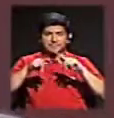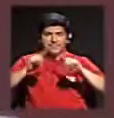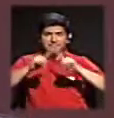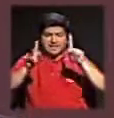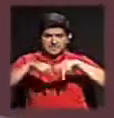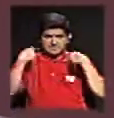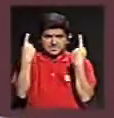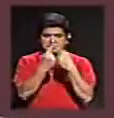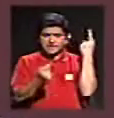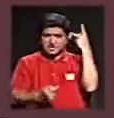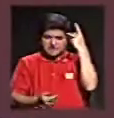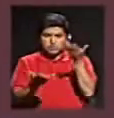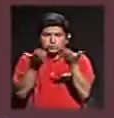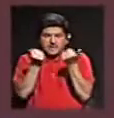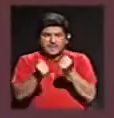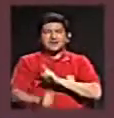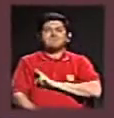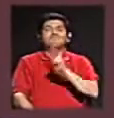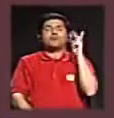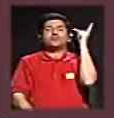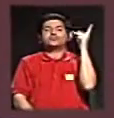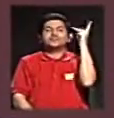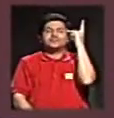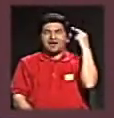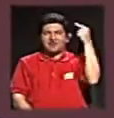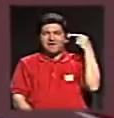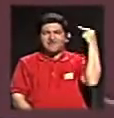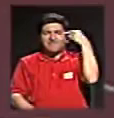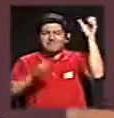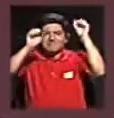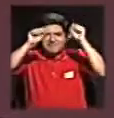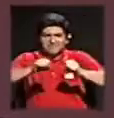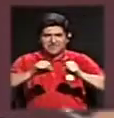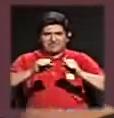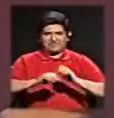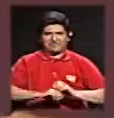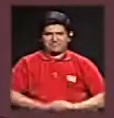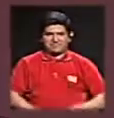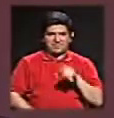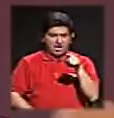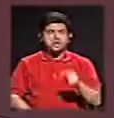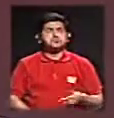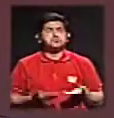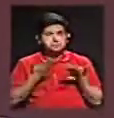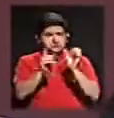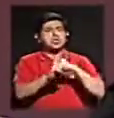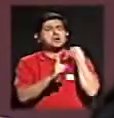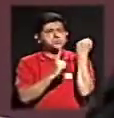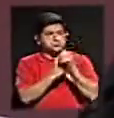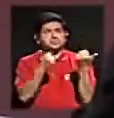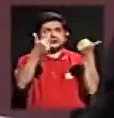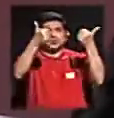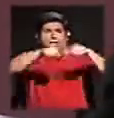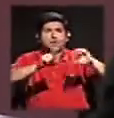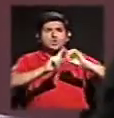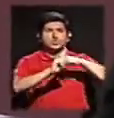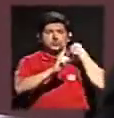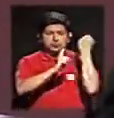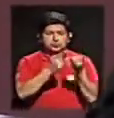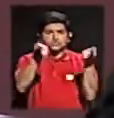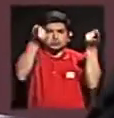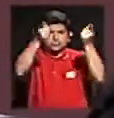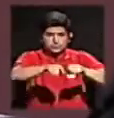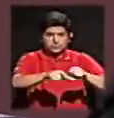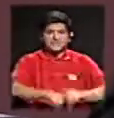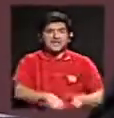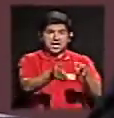quieran, voluntad política, que el Estado pueda dar las condiciones para que ese acuerdo se dé, que haya